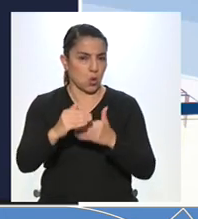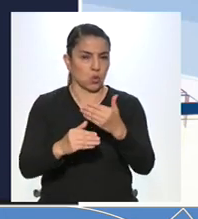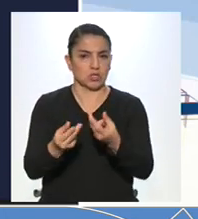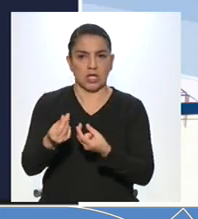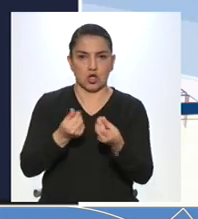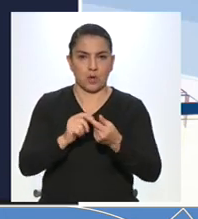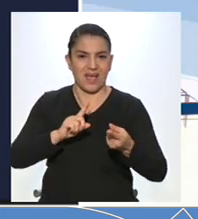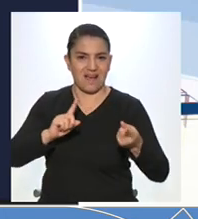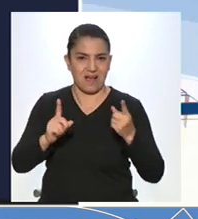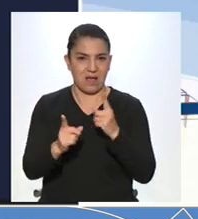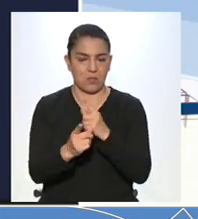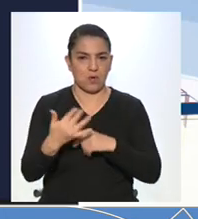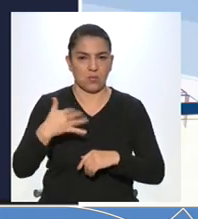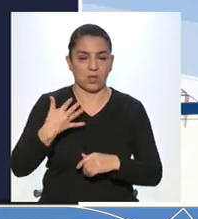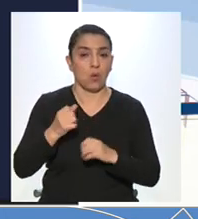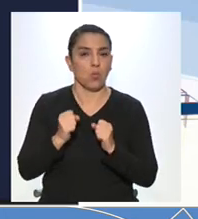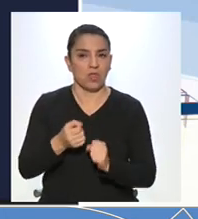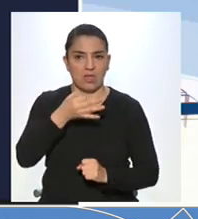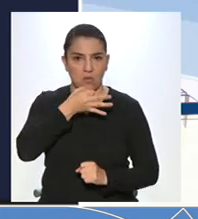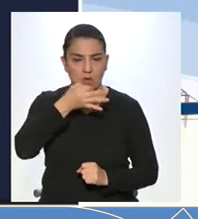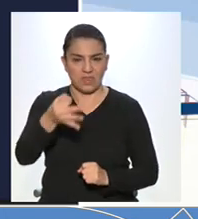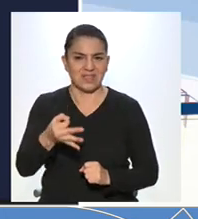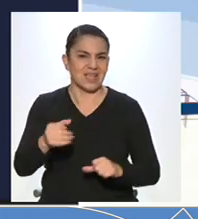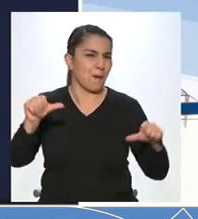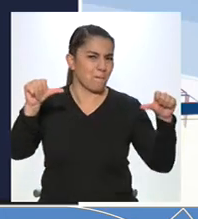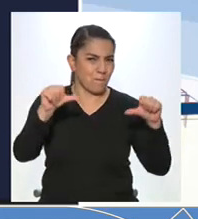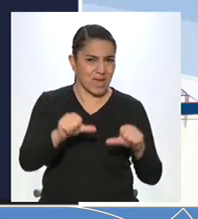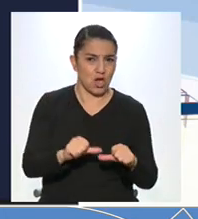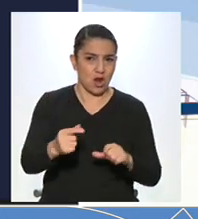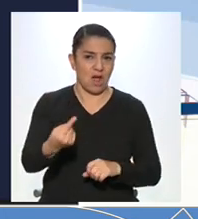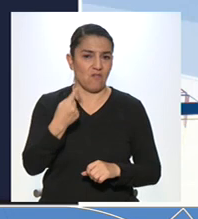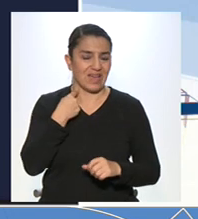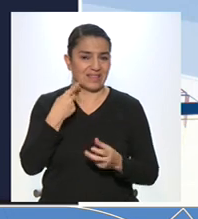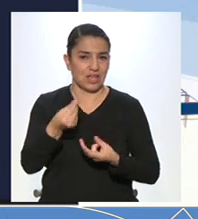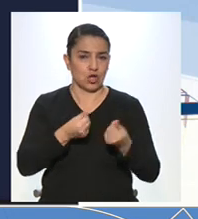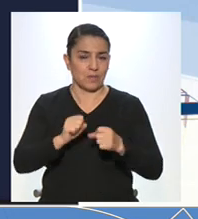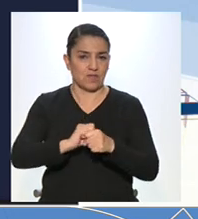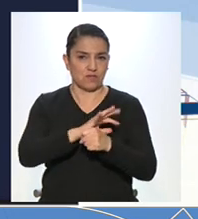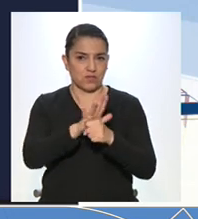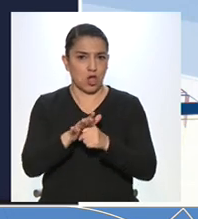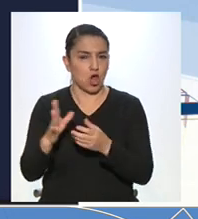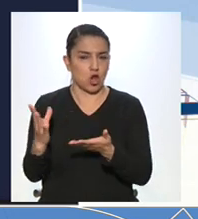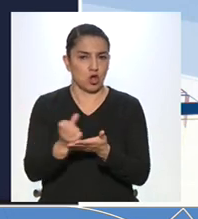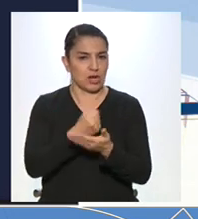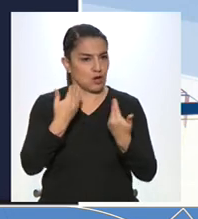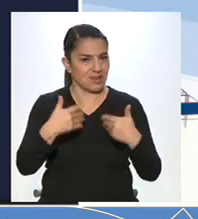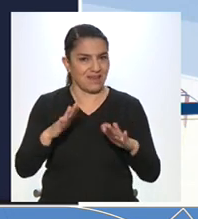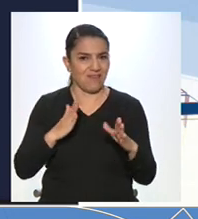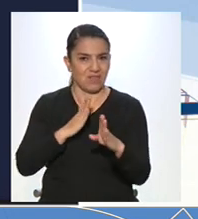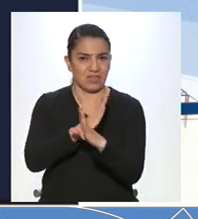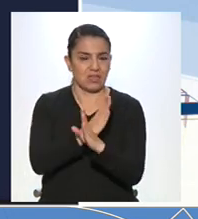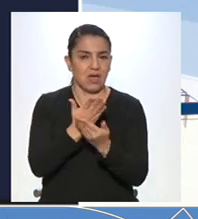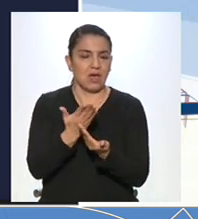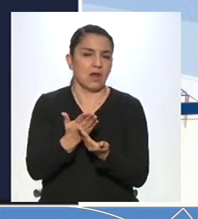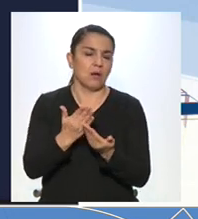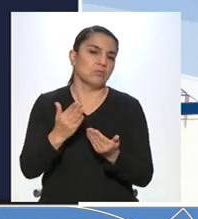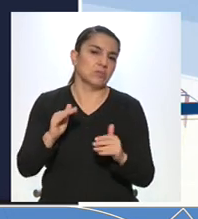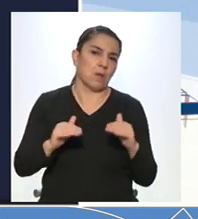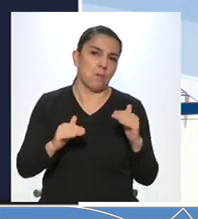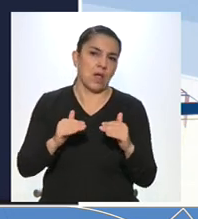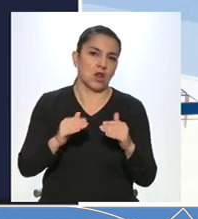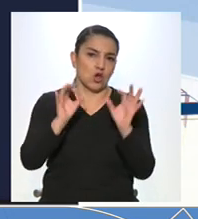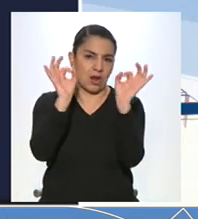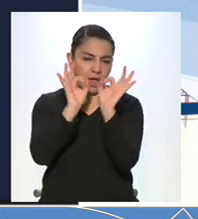cambio considerable, podemos decir que los peores presagios sobre el impacto económico del COVID-19 se lograron evitar y que, al menos de acuerdo con las